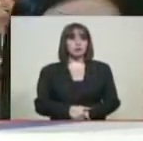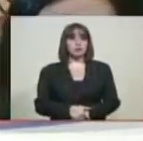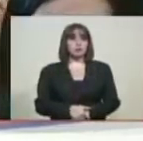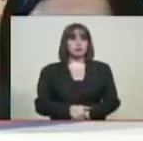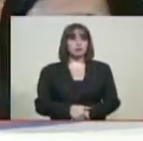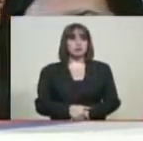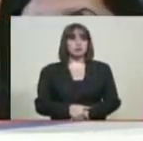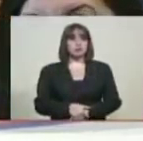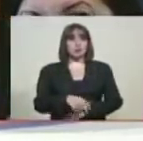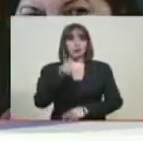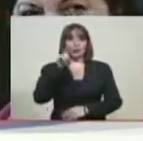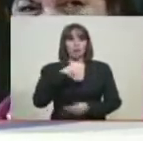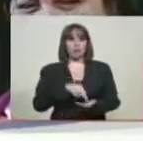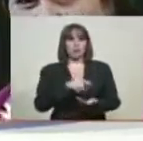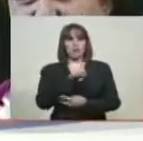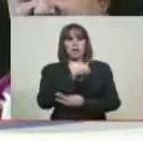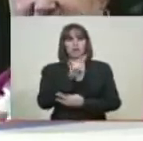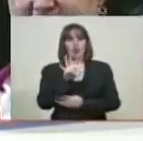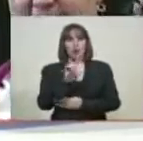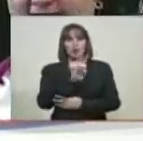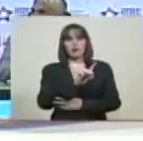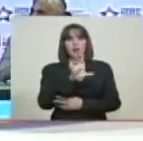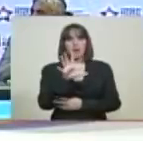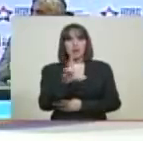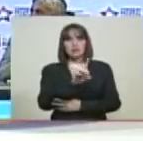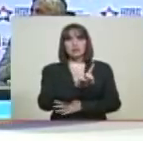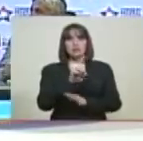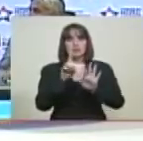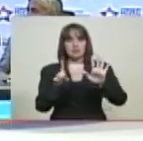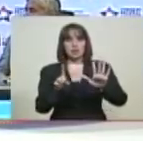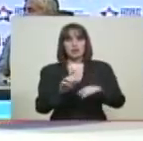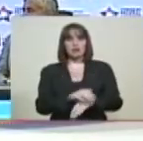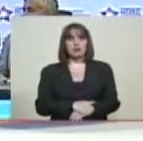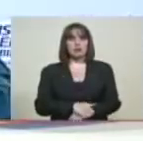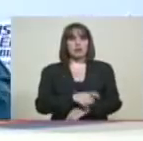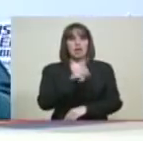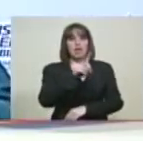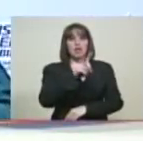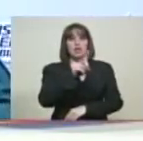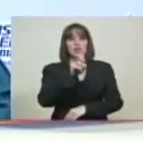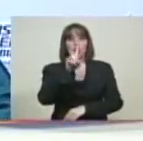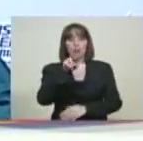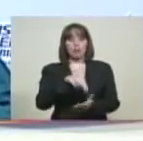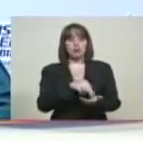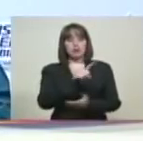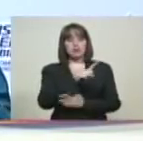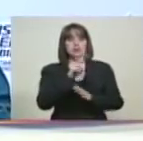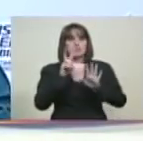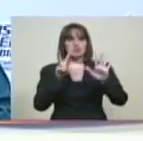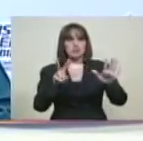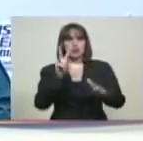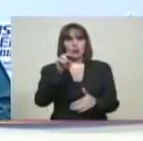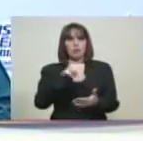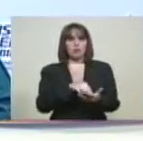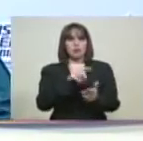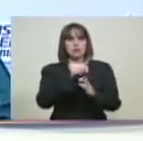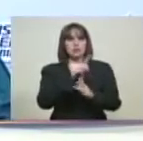2014 2015 2016 2017 2018